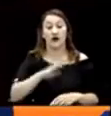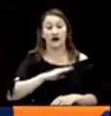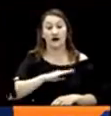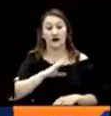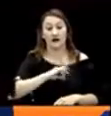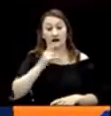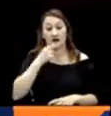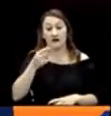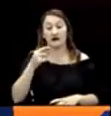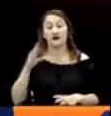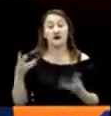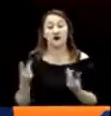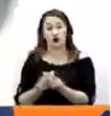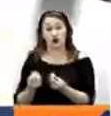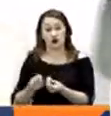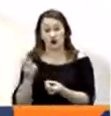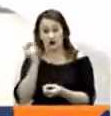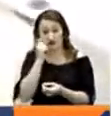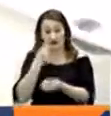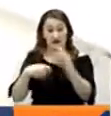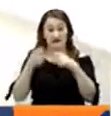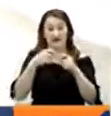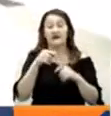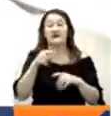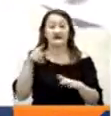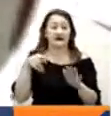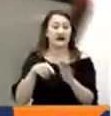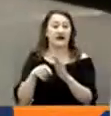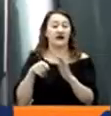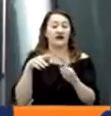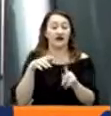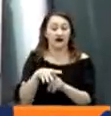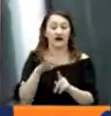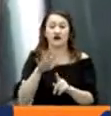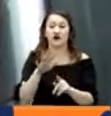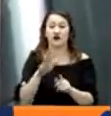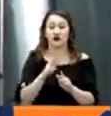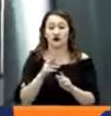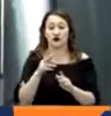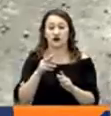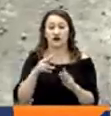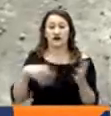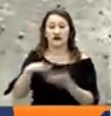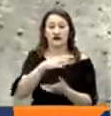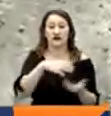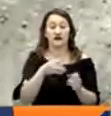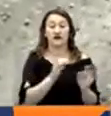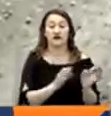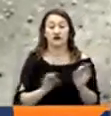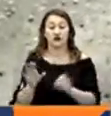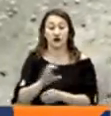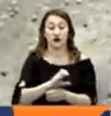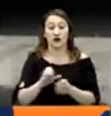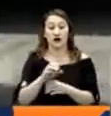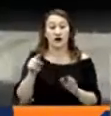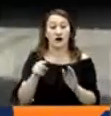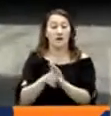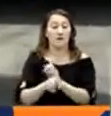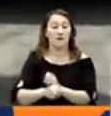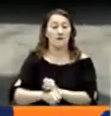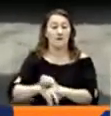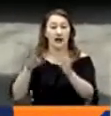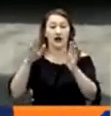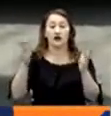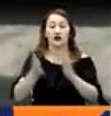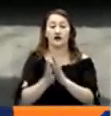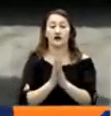narcotráfico como responsables de alteraciones de orden público. Es una de las conclusiones del Consejo de Seguridad por la explosión de una granada en el centro